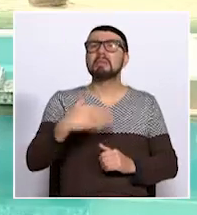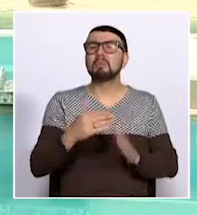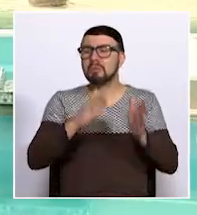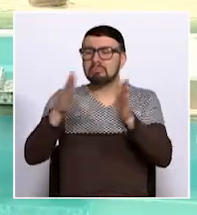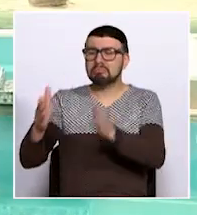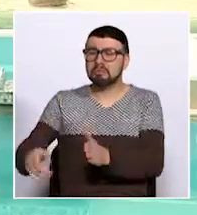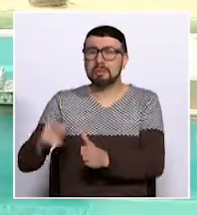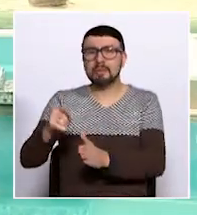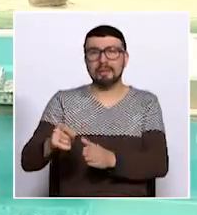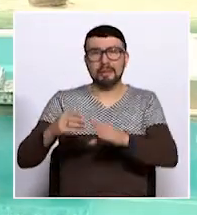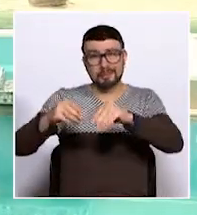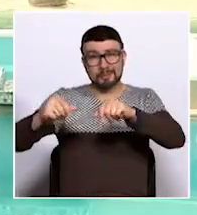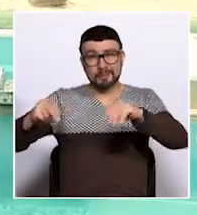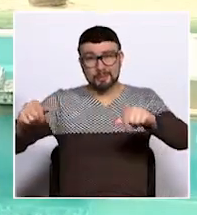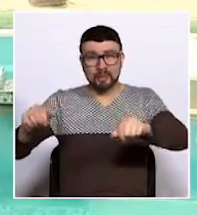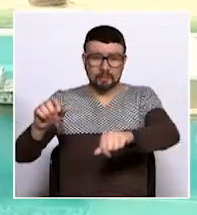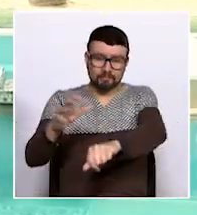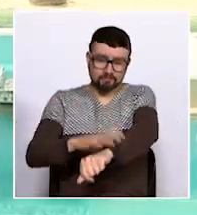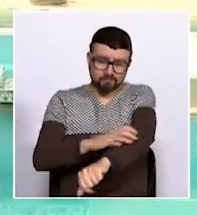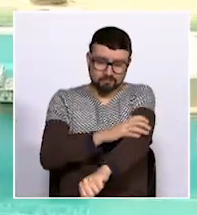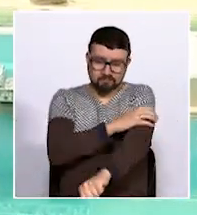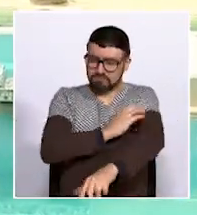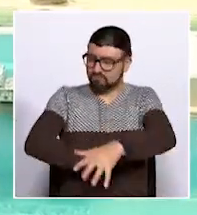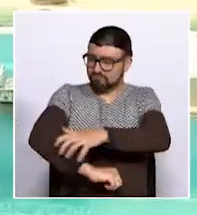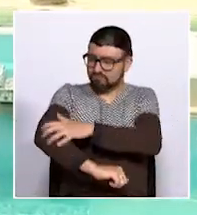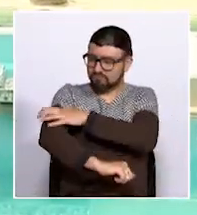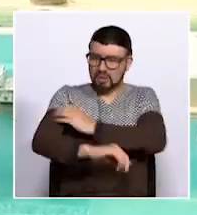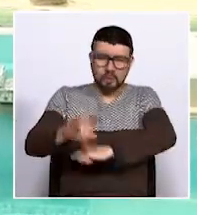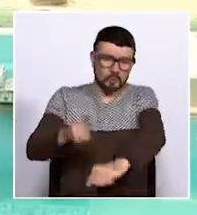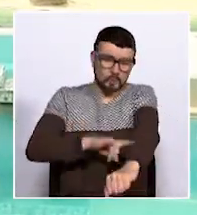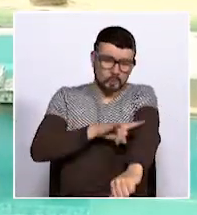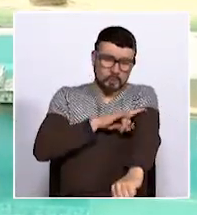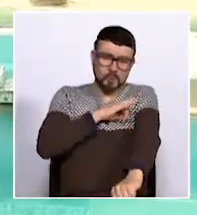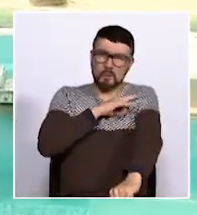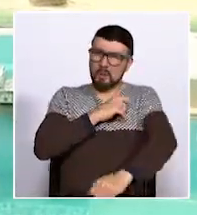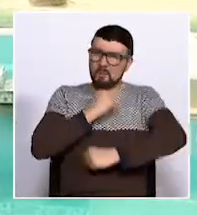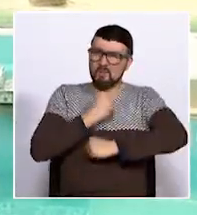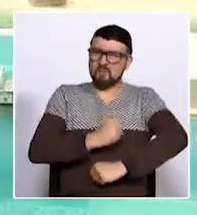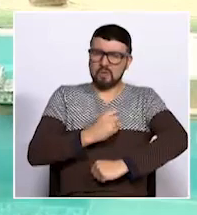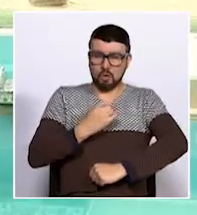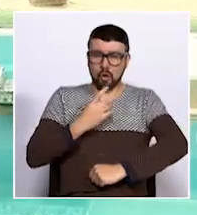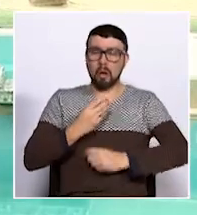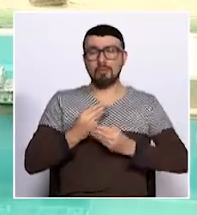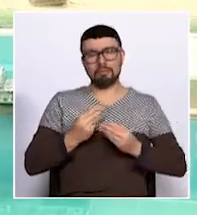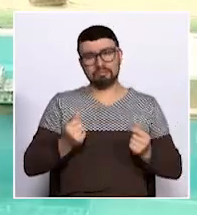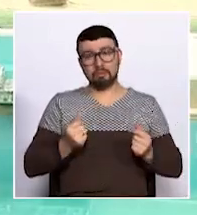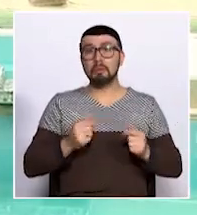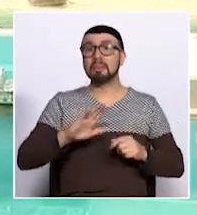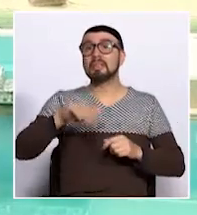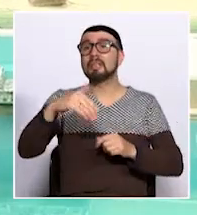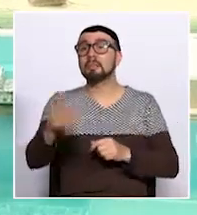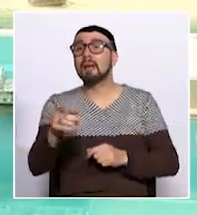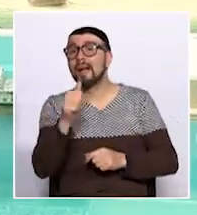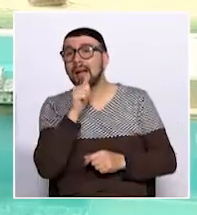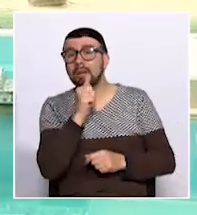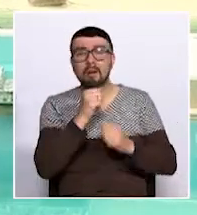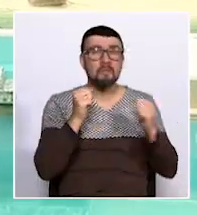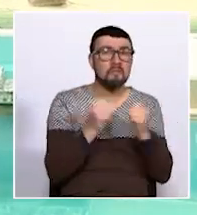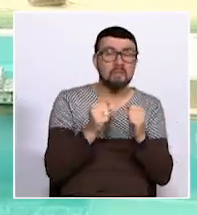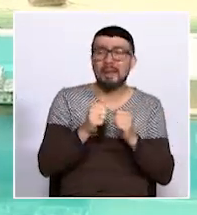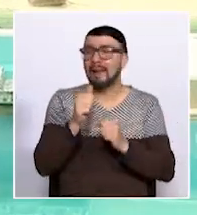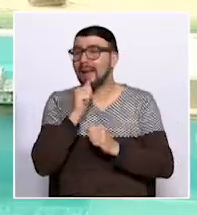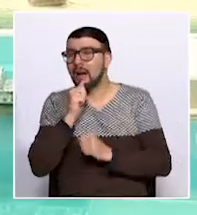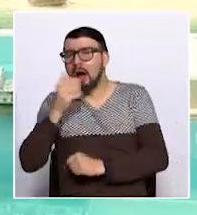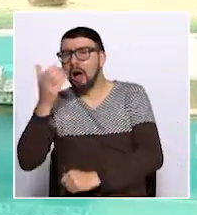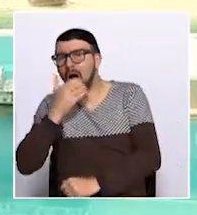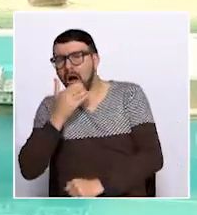donde le llevamos los minerales y las vitaminas a nuestro cuerpo para el manejo del dolor, hacemos cambio de temperatura, pasamos a la parte del ejercicio,